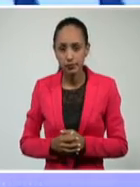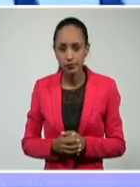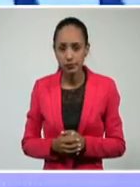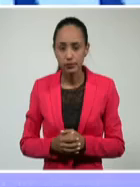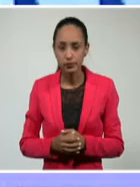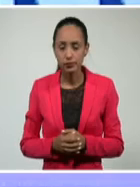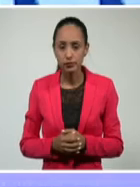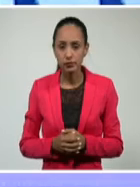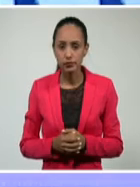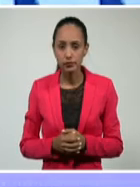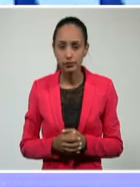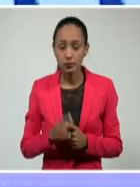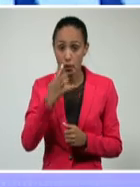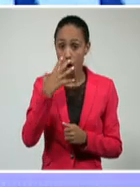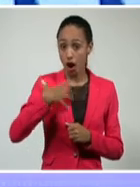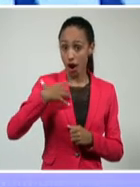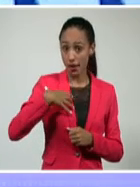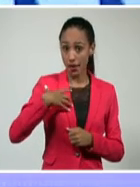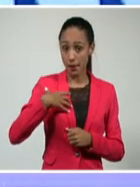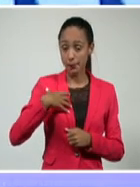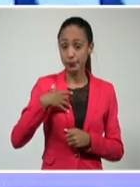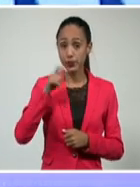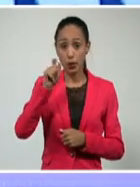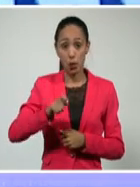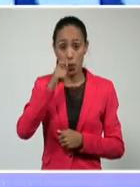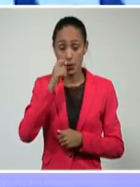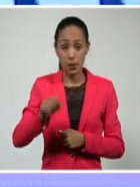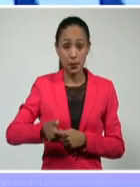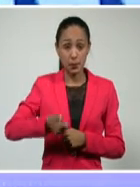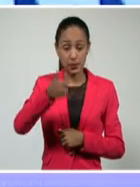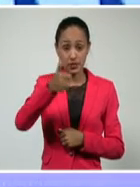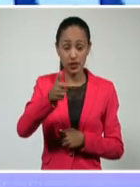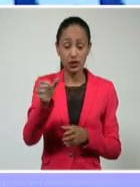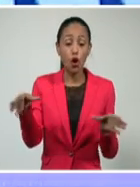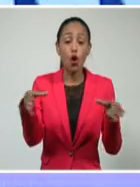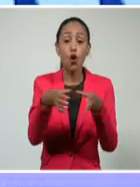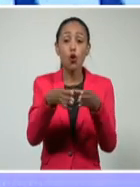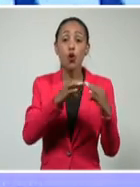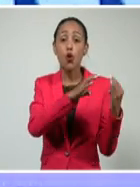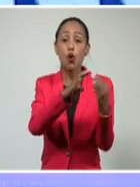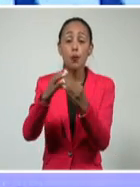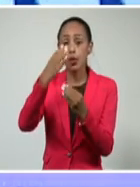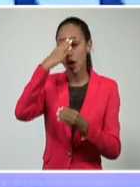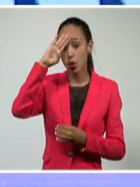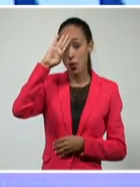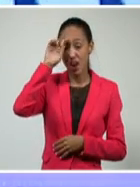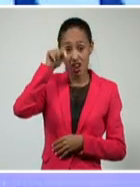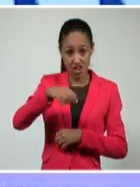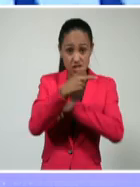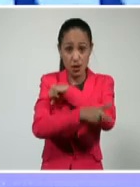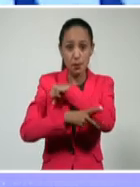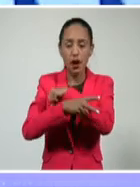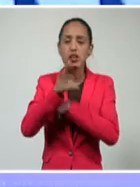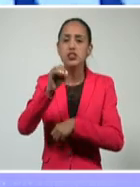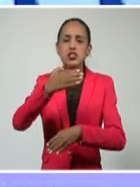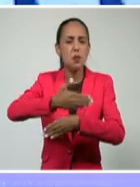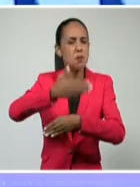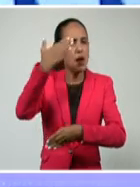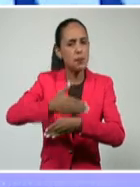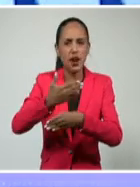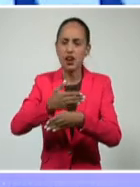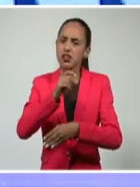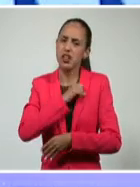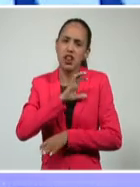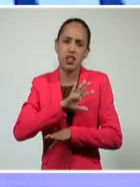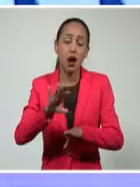Yuri Pedraza, presidente de la comunidad cubana en esa nación, dijo que está contra el bloqueo porque es la manera más genocida que hay